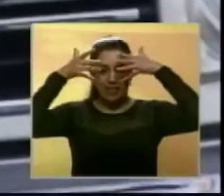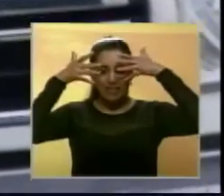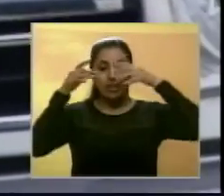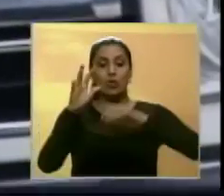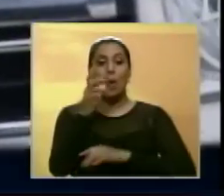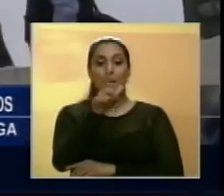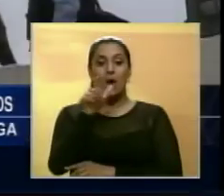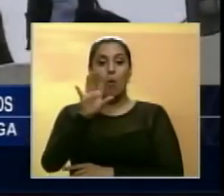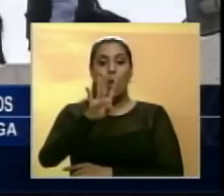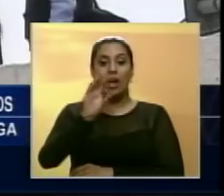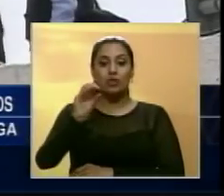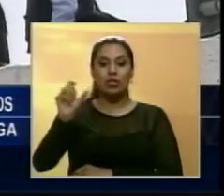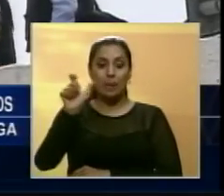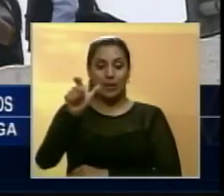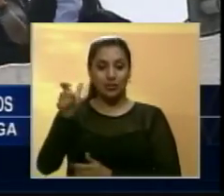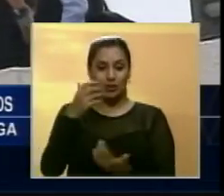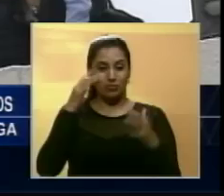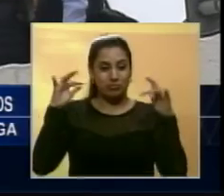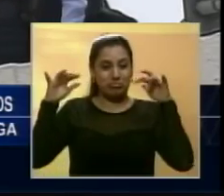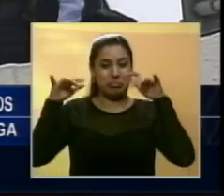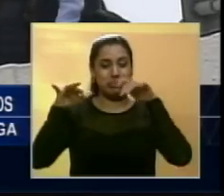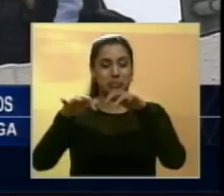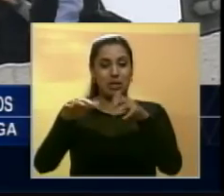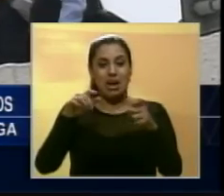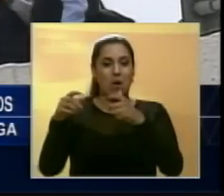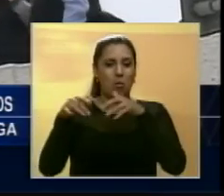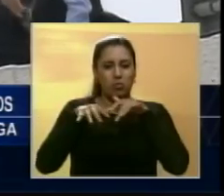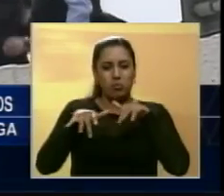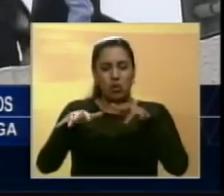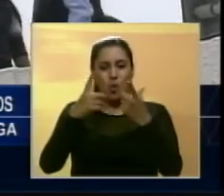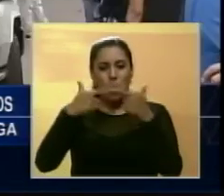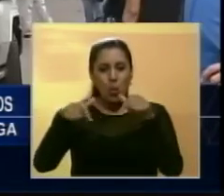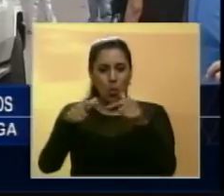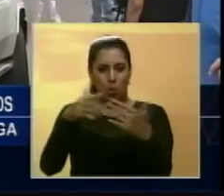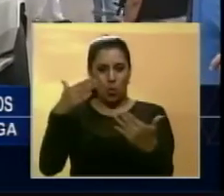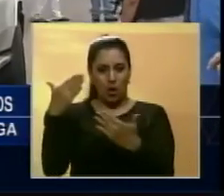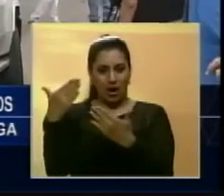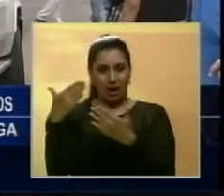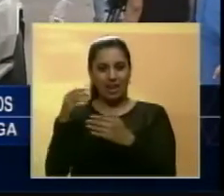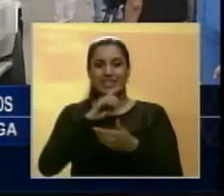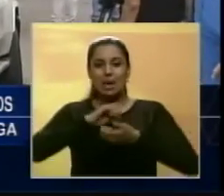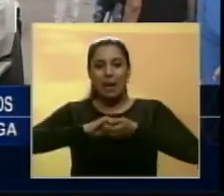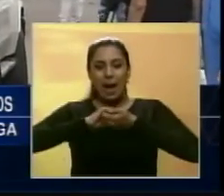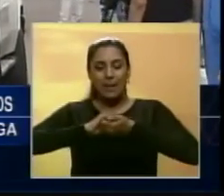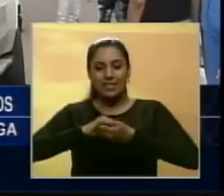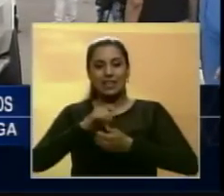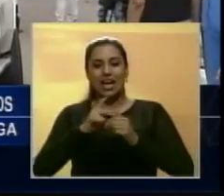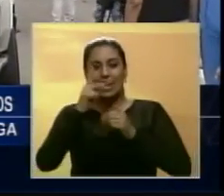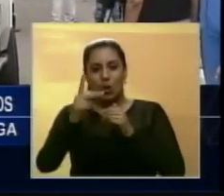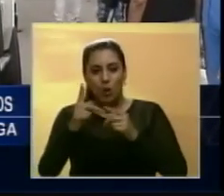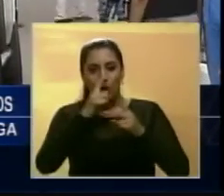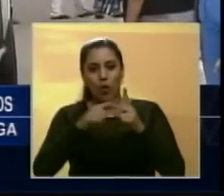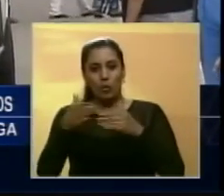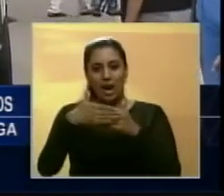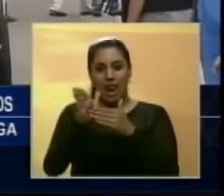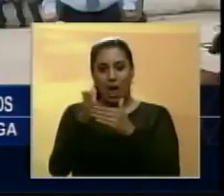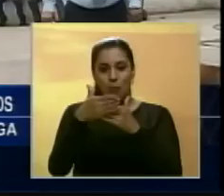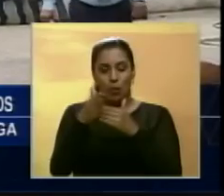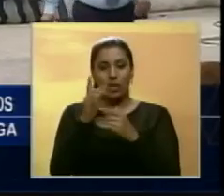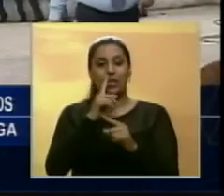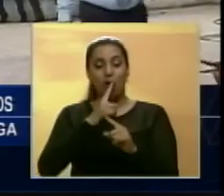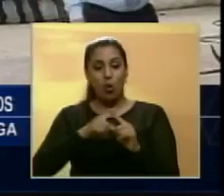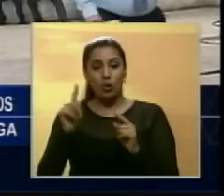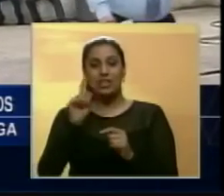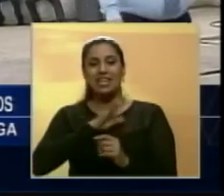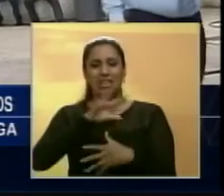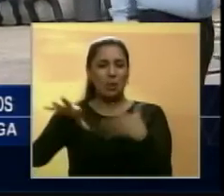que unos 400 funcionarios de estos organismos de seguridad se desplegaron en los sectores La Amistad, El Quilombo, La Puerta y El Delirio,